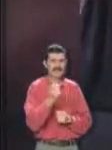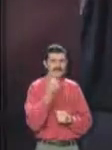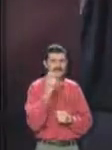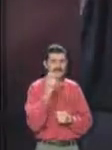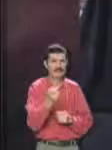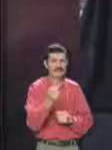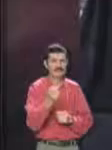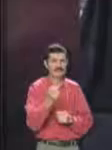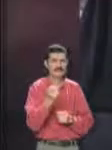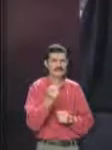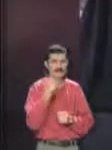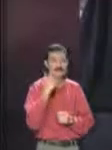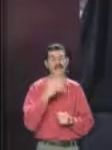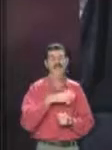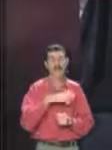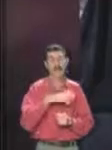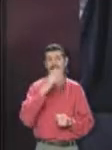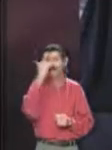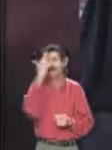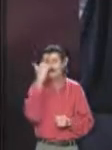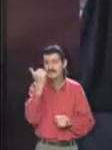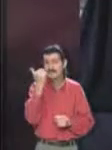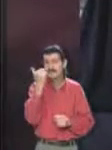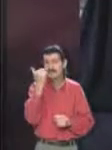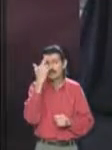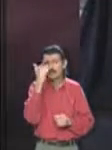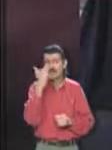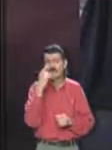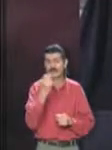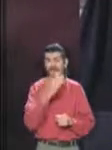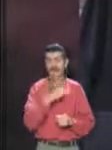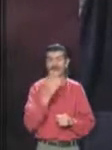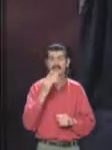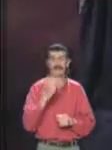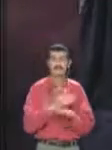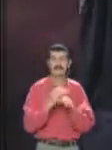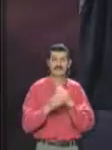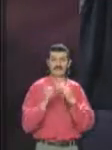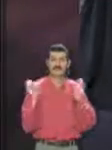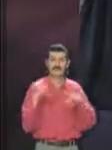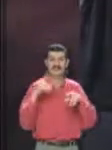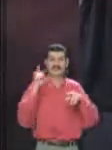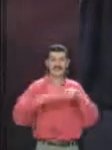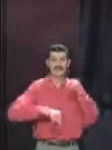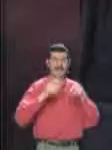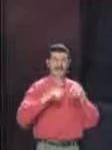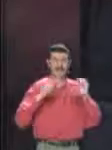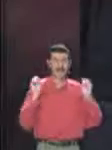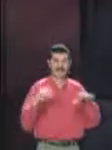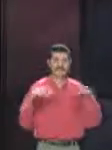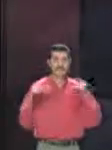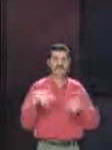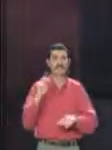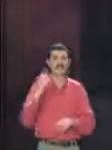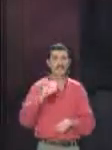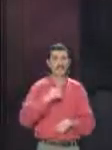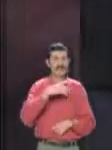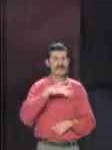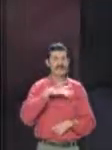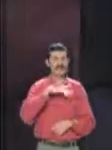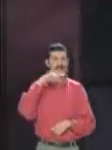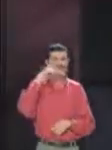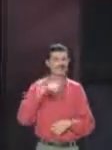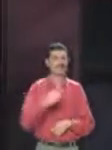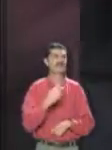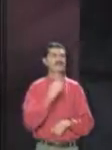¡Elfo! ¡Elfo! ¡Tenías razón! ¡La debuta es buena, Elfo! ¡Deshizo el hechizo! ¡Pero